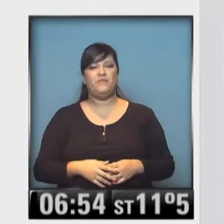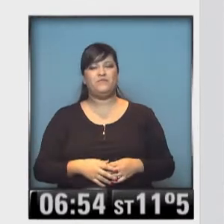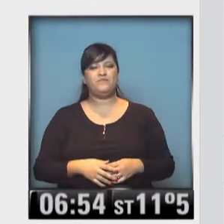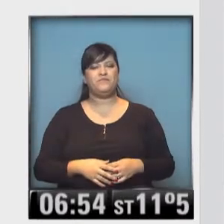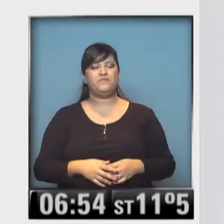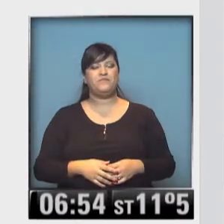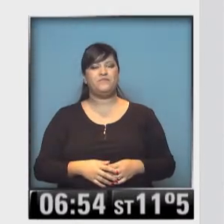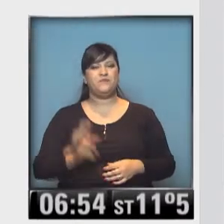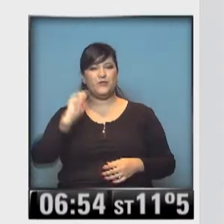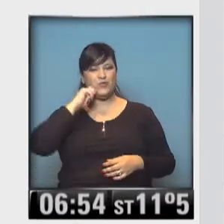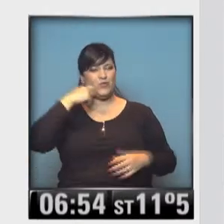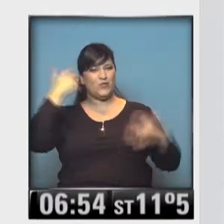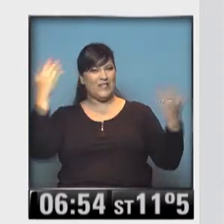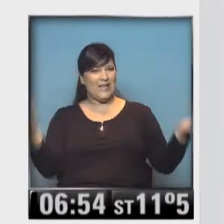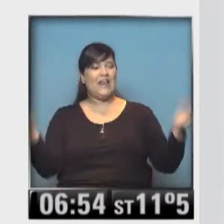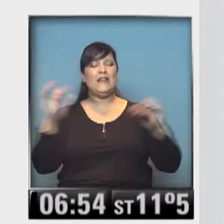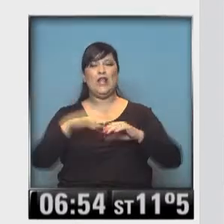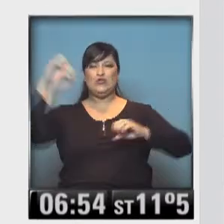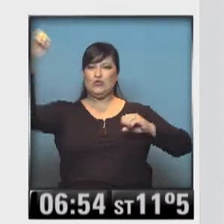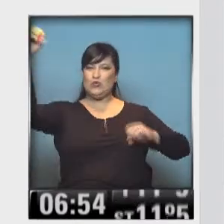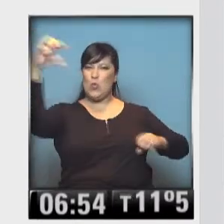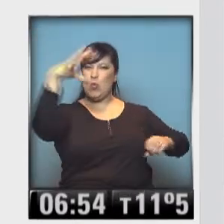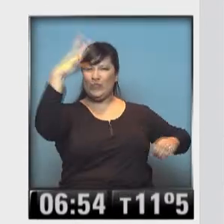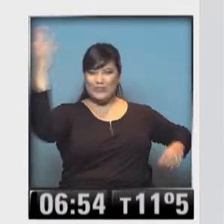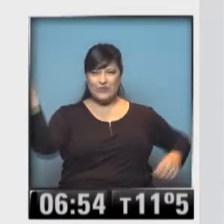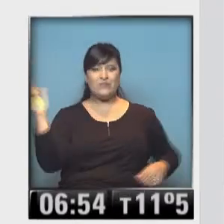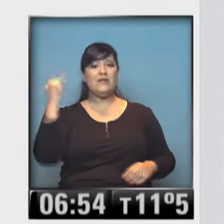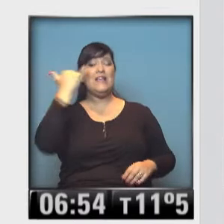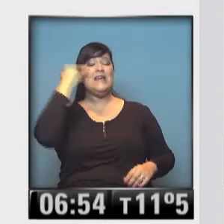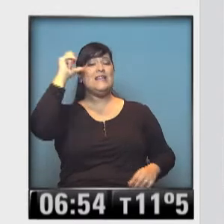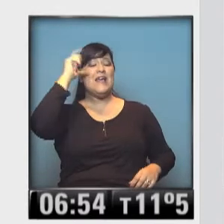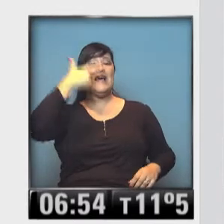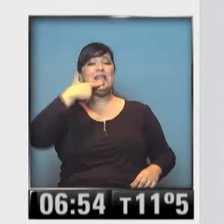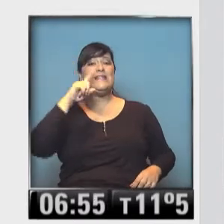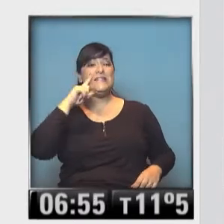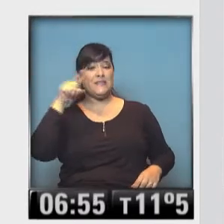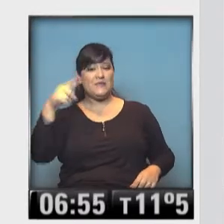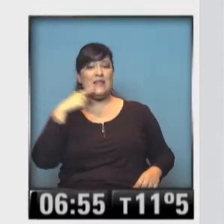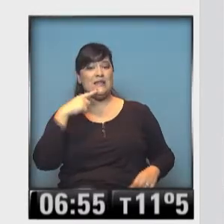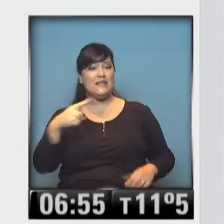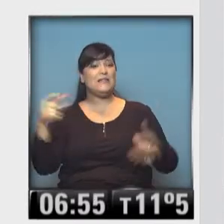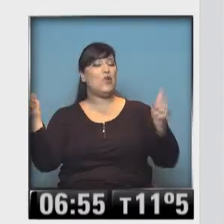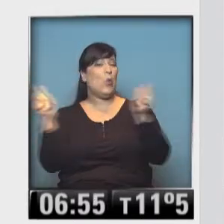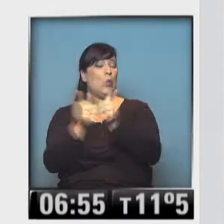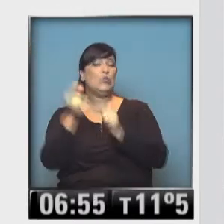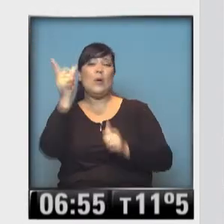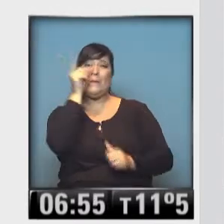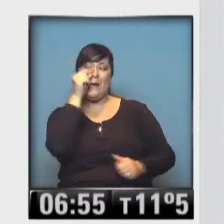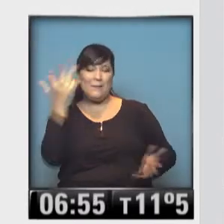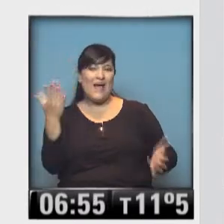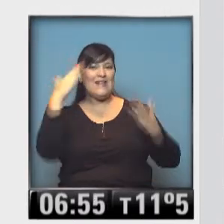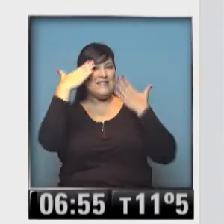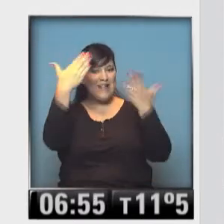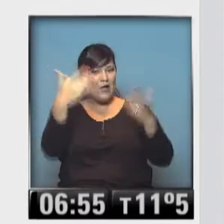bien iluminada está, preciosa. Ay, Jessy. Ay, Jessy Cuevas, dice Tamara con papá. Saludos a